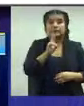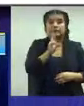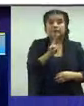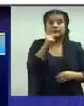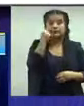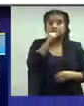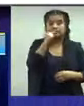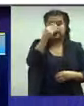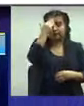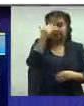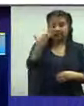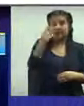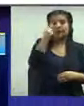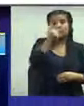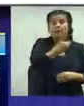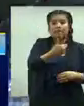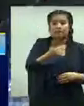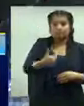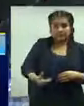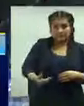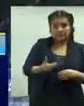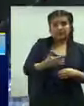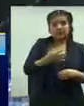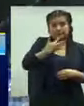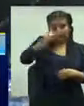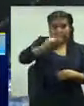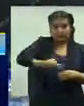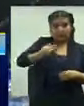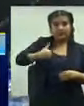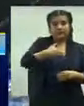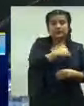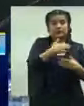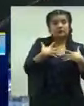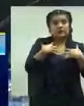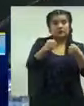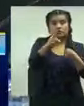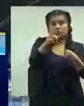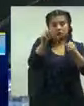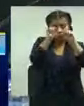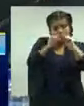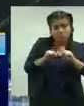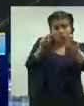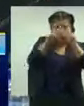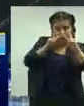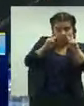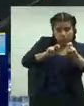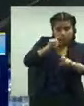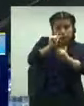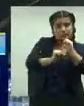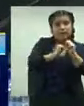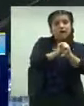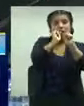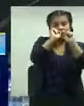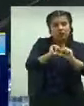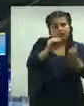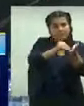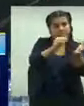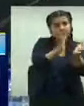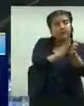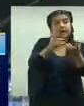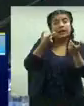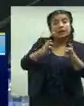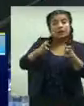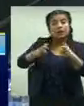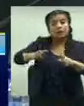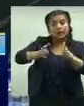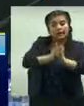Gracias, señor presidente. En efecto, el Ministerio de Salud, si usted podrá revisar este año, ha implementado lo que son las compras de